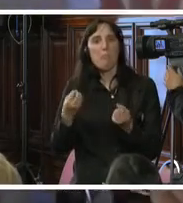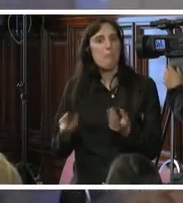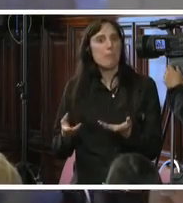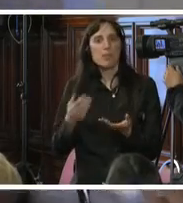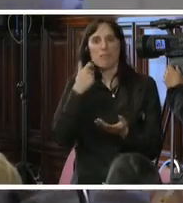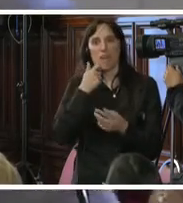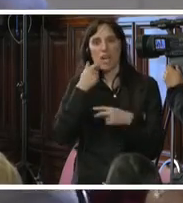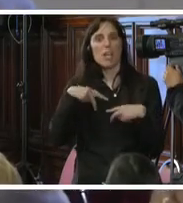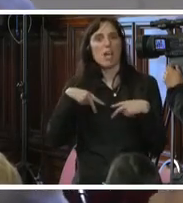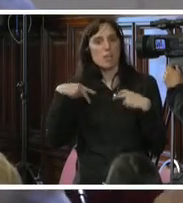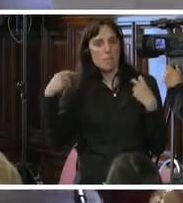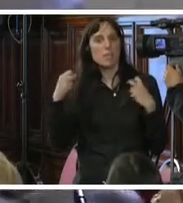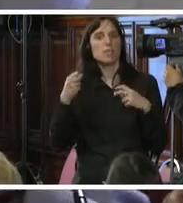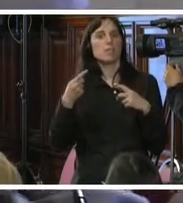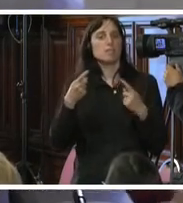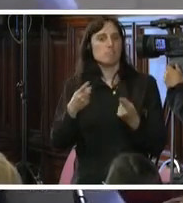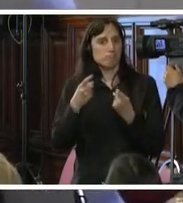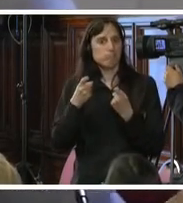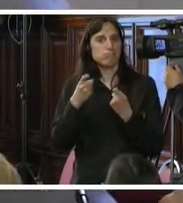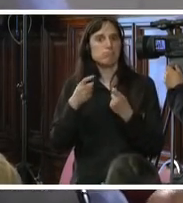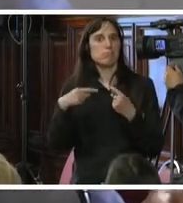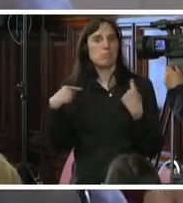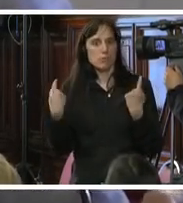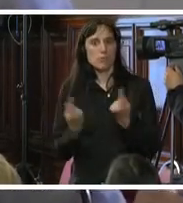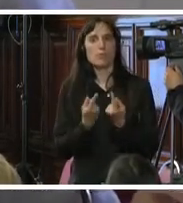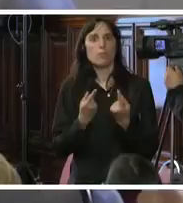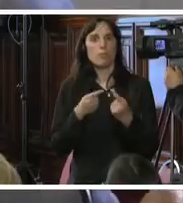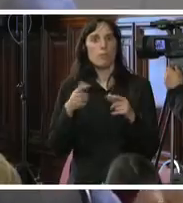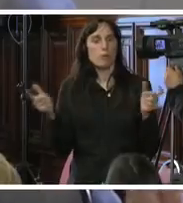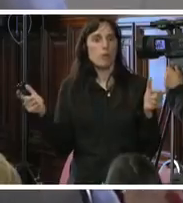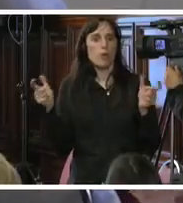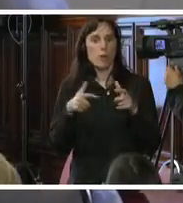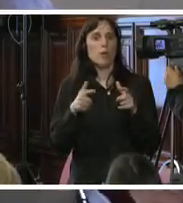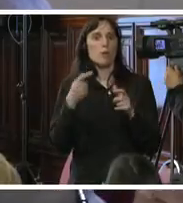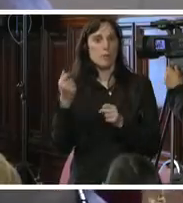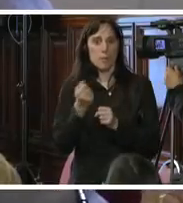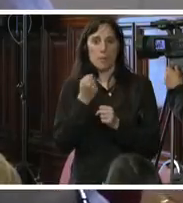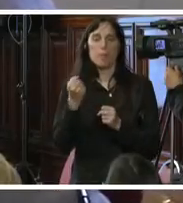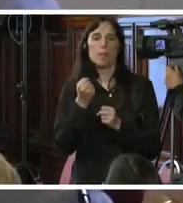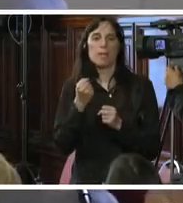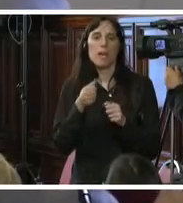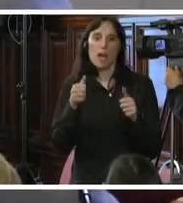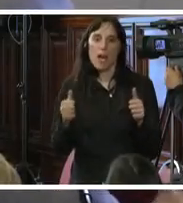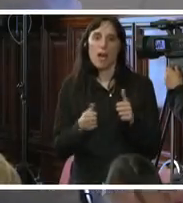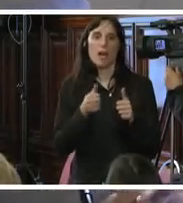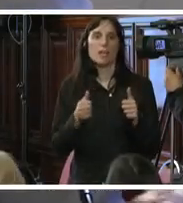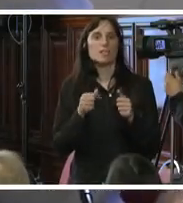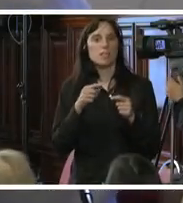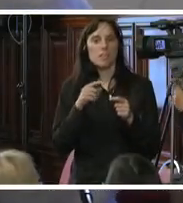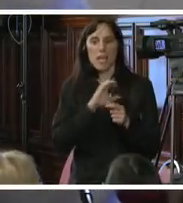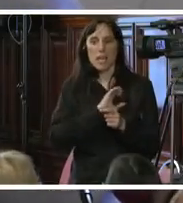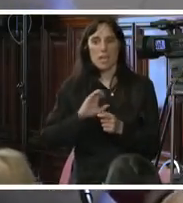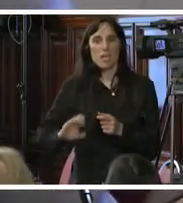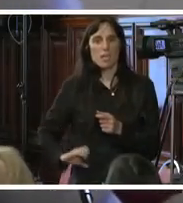se ha hecho la investigación necesaria. Entonces nosotros como comisión podemos hacer que los